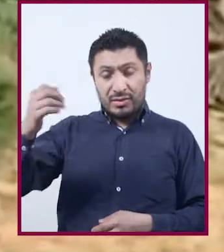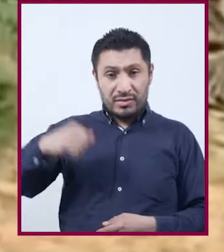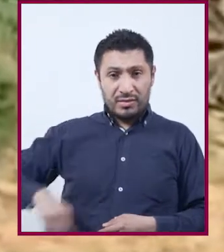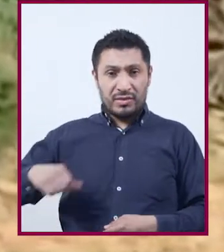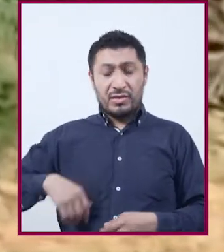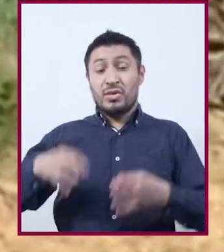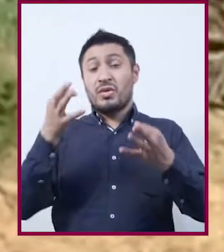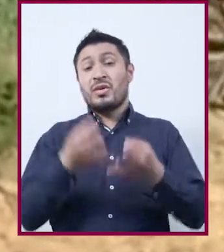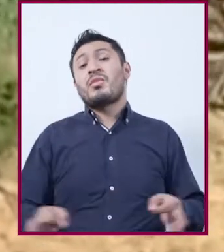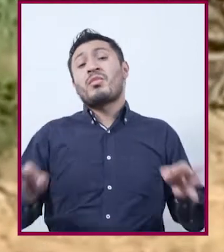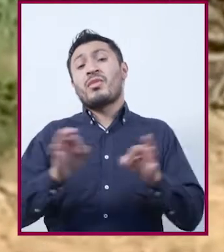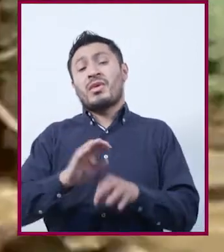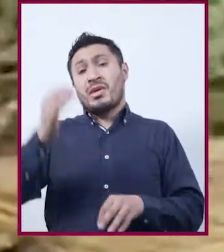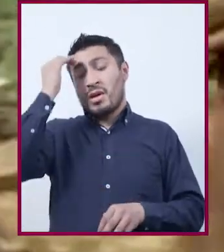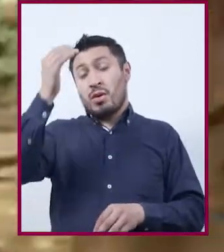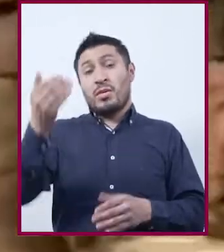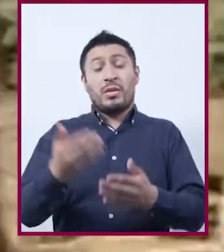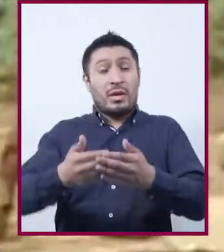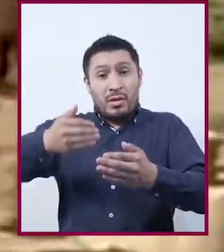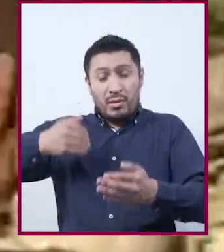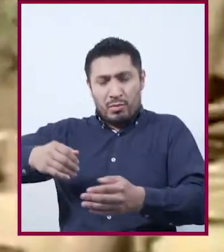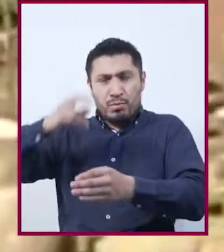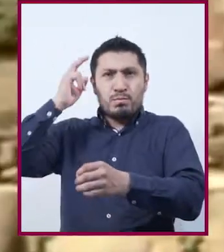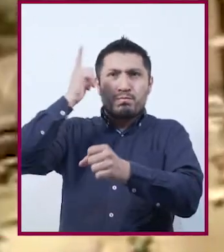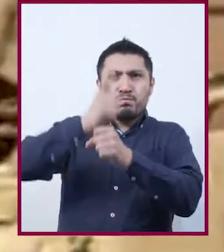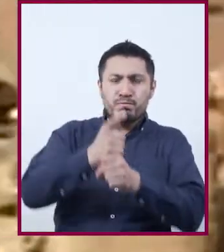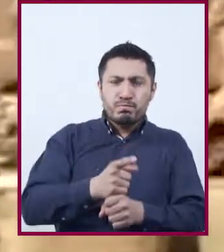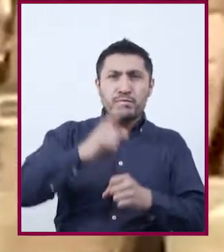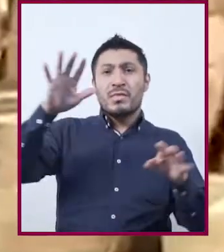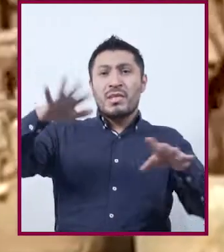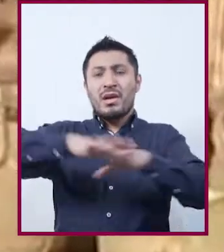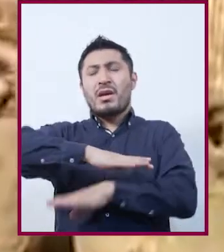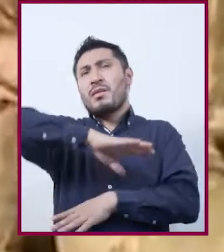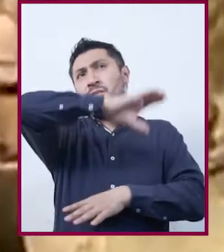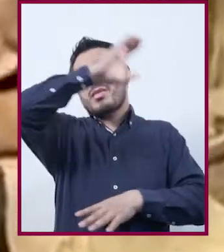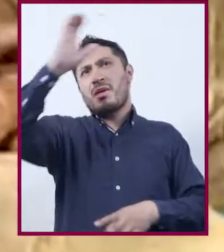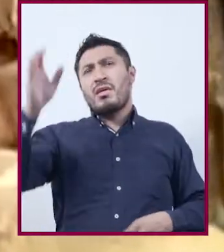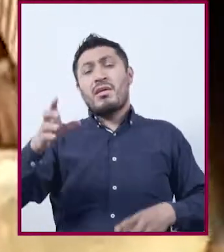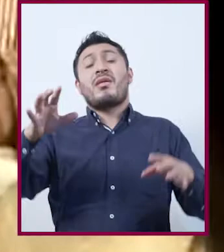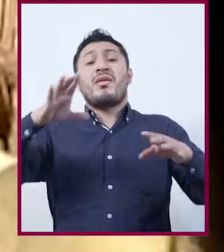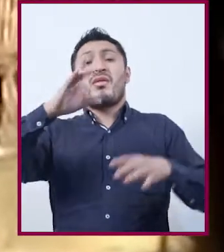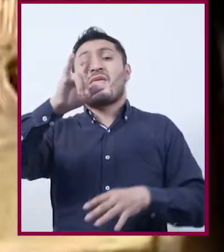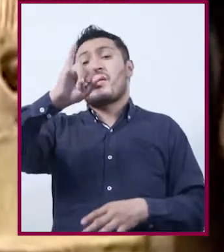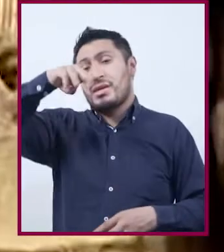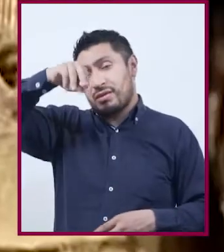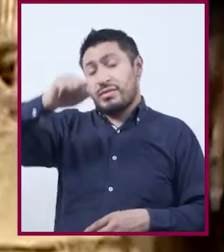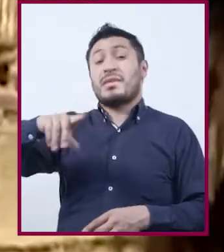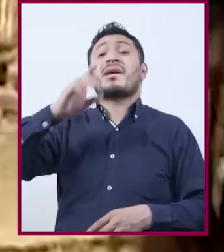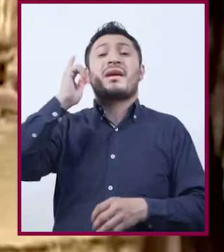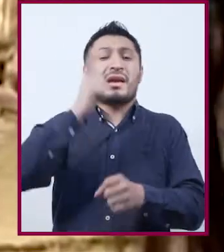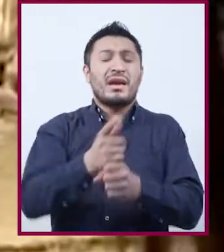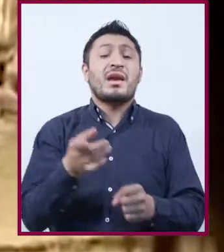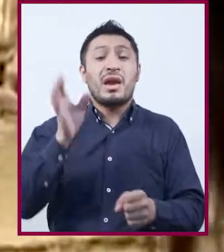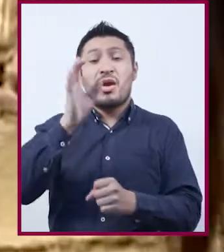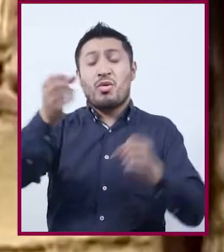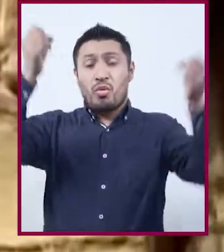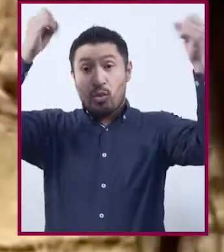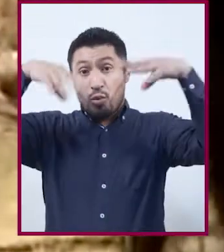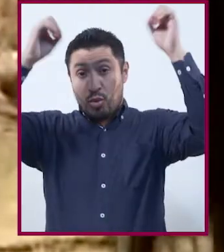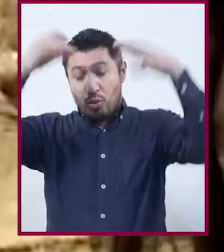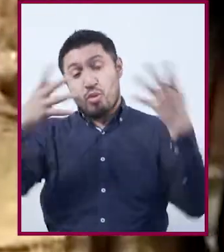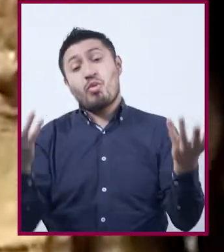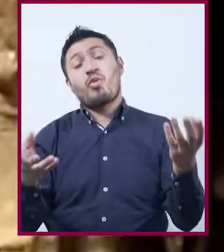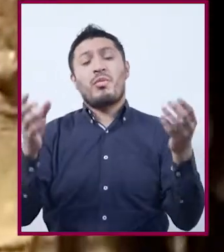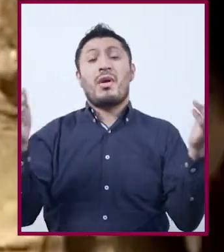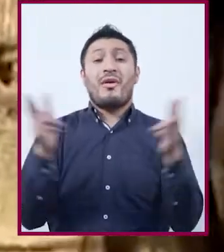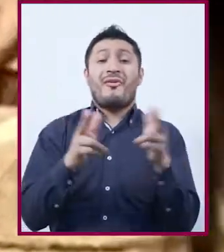del Neolítico era indispensable conocer con antelación los cambios meteorológicos, es decir, saber cuándo llegarían